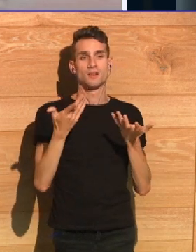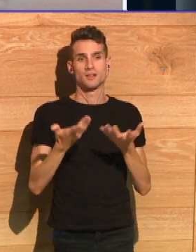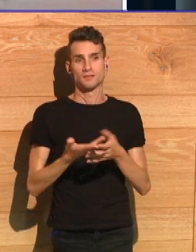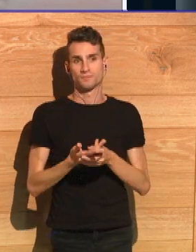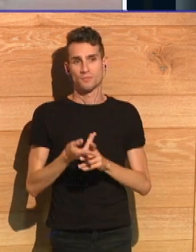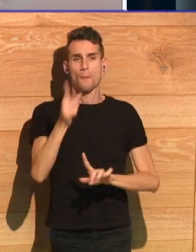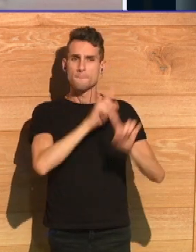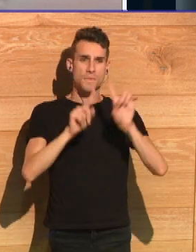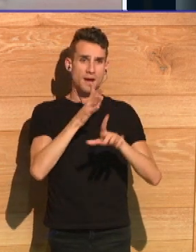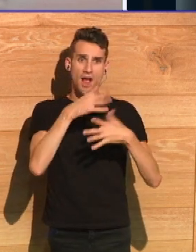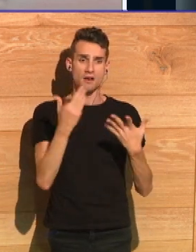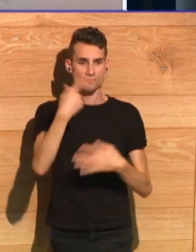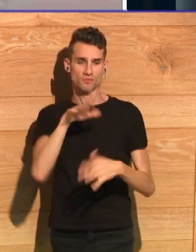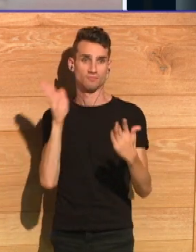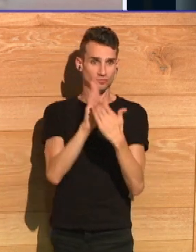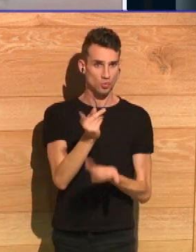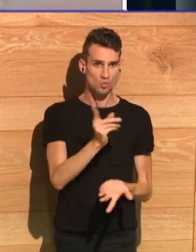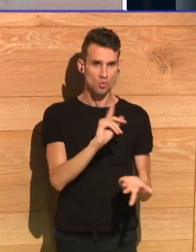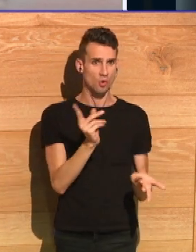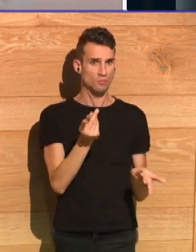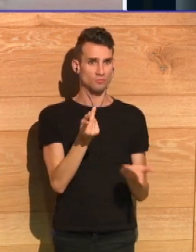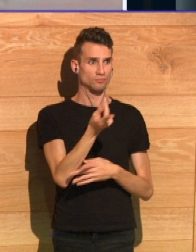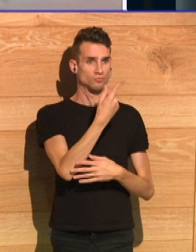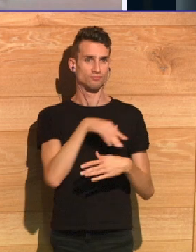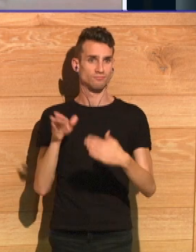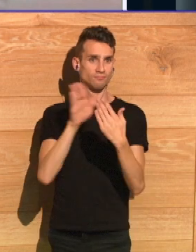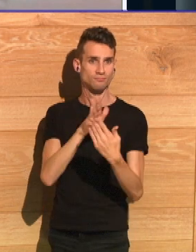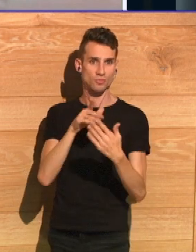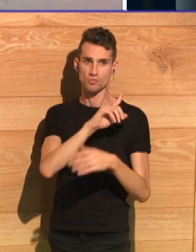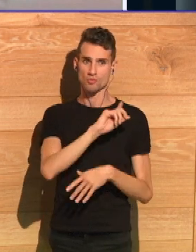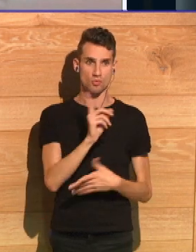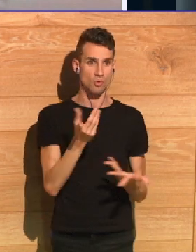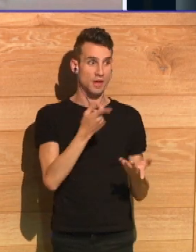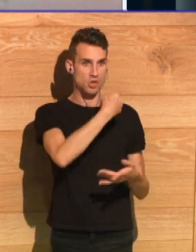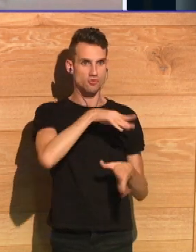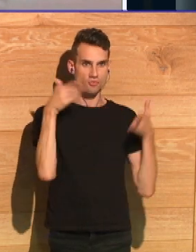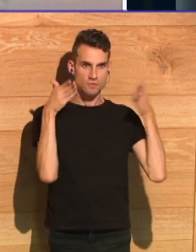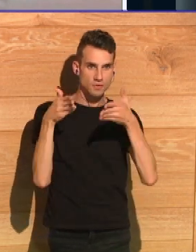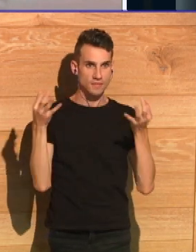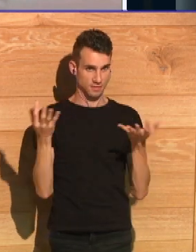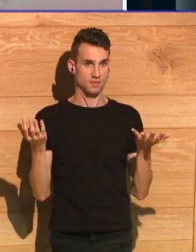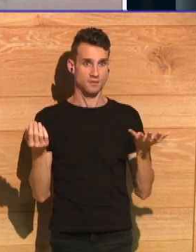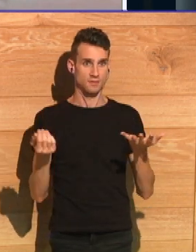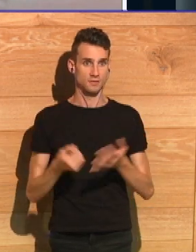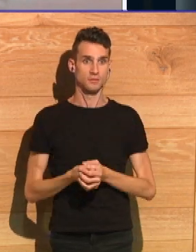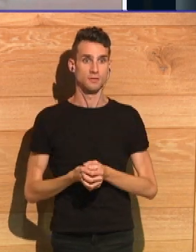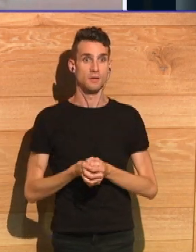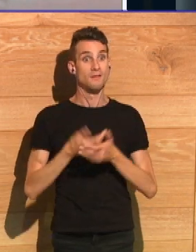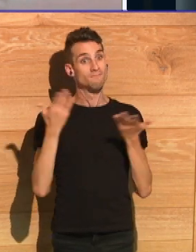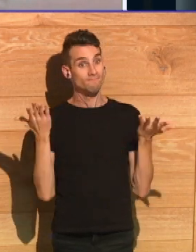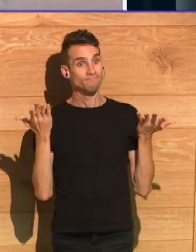Son problemas que no estamos afrontando, no les estamos haciendo frente, y es en lo que deberíamos centrarnos. Y en vez de